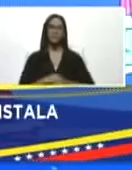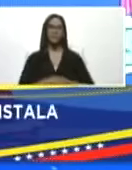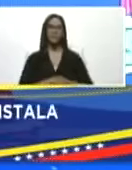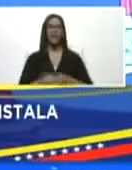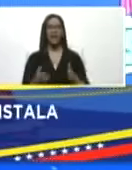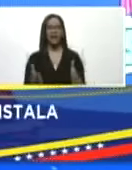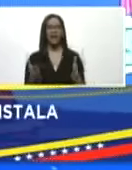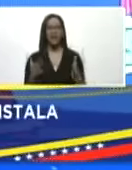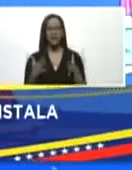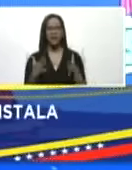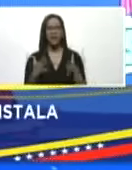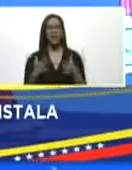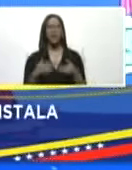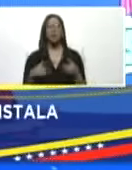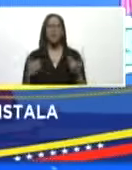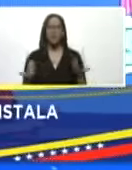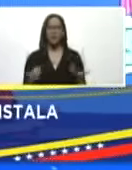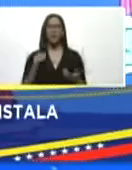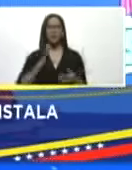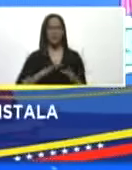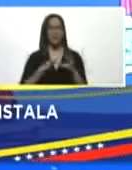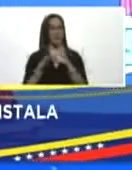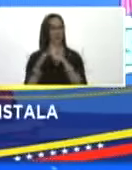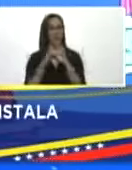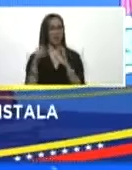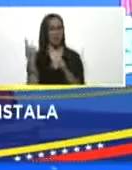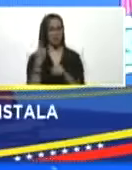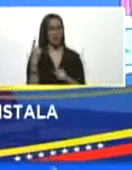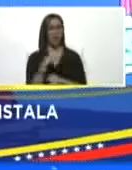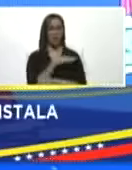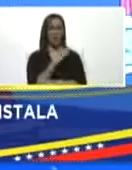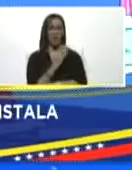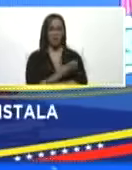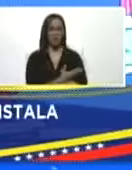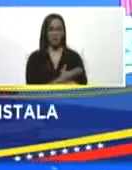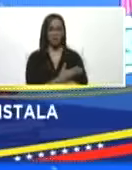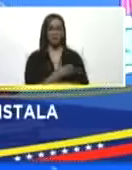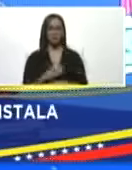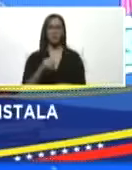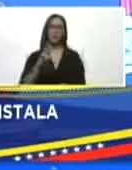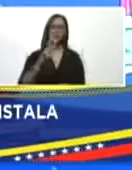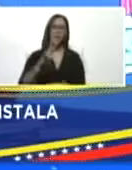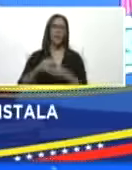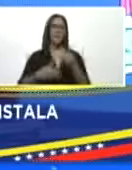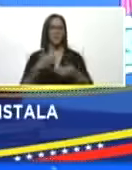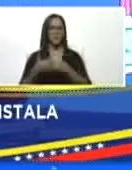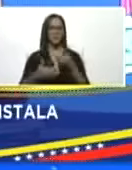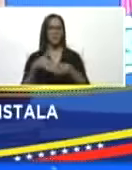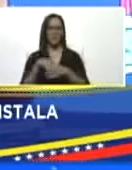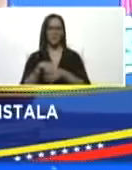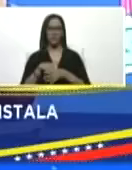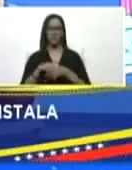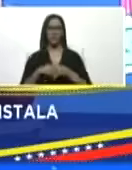ha ganado, cuando estaba unificada en una sola fuerza, dos procesos electorales,